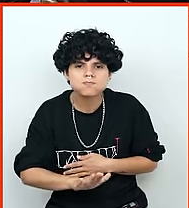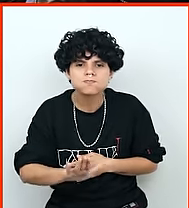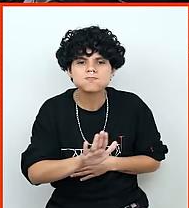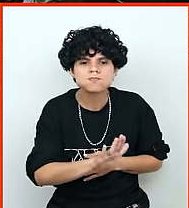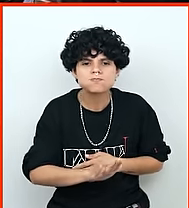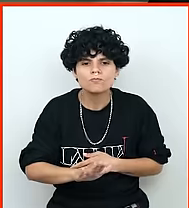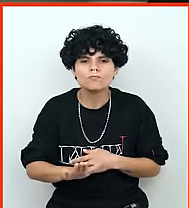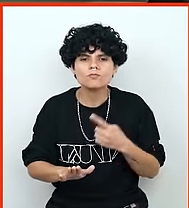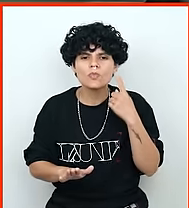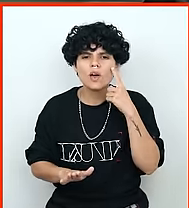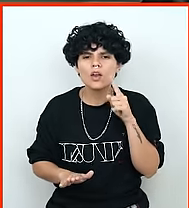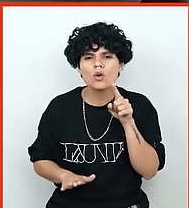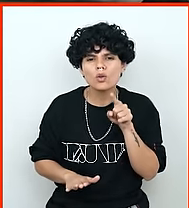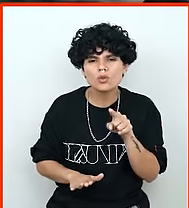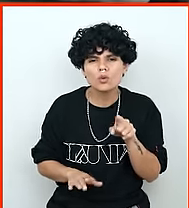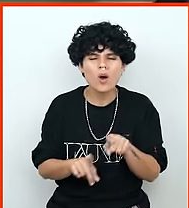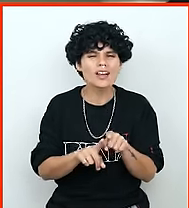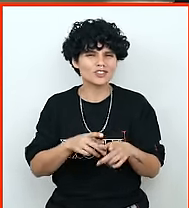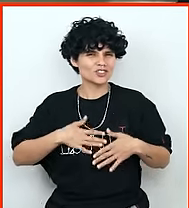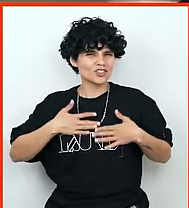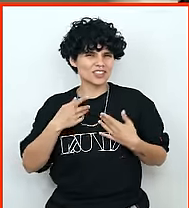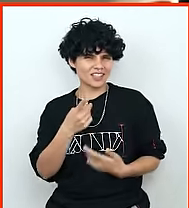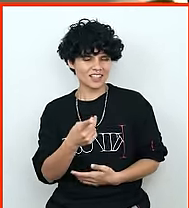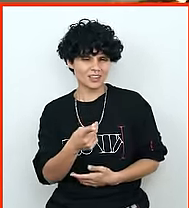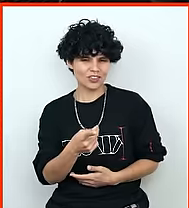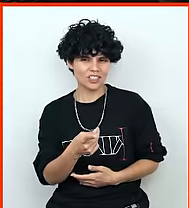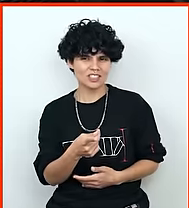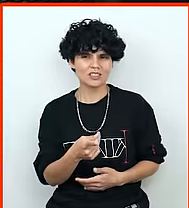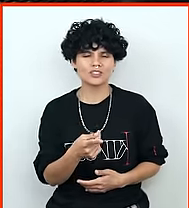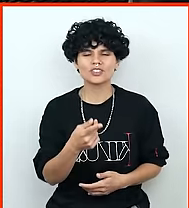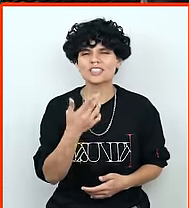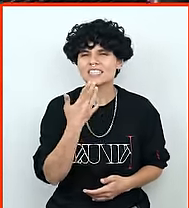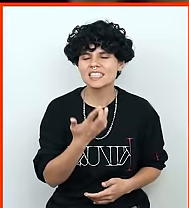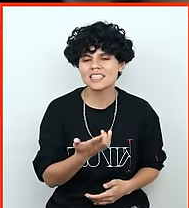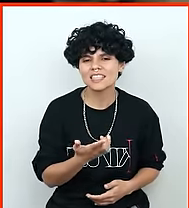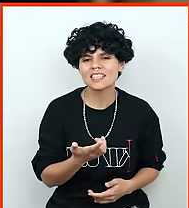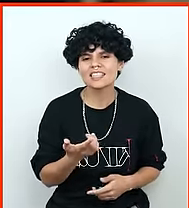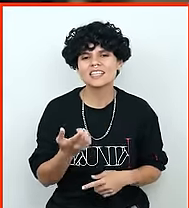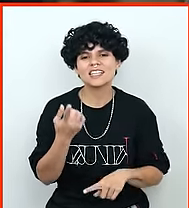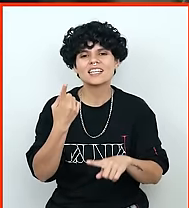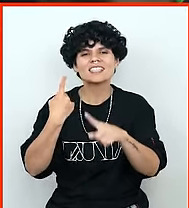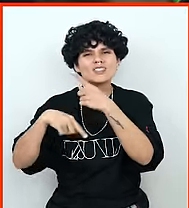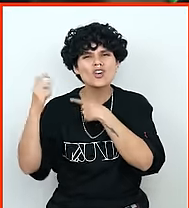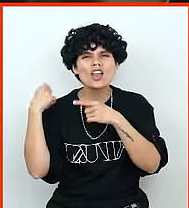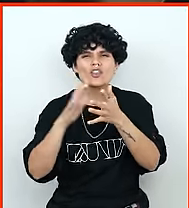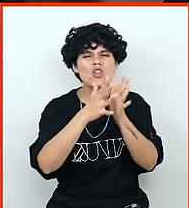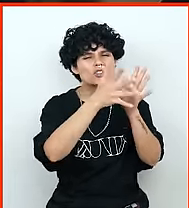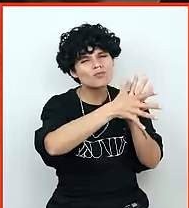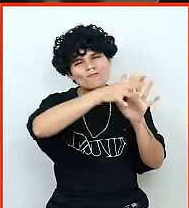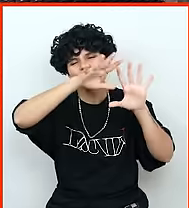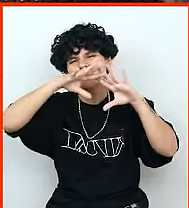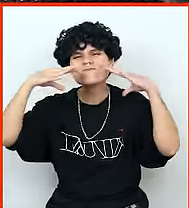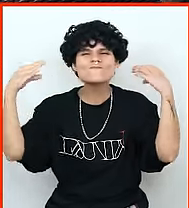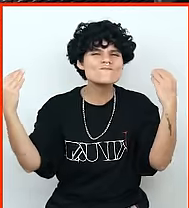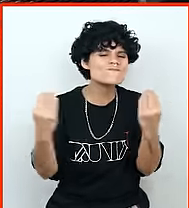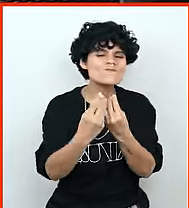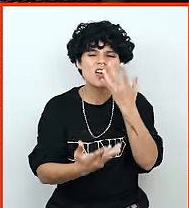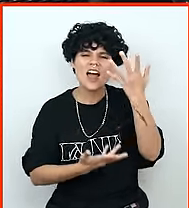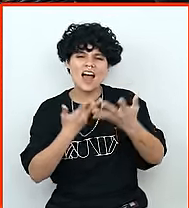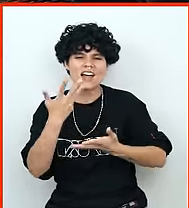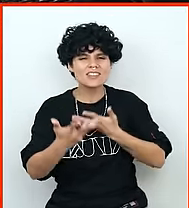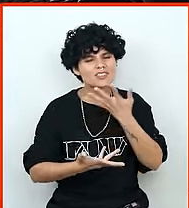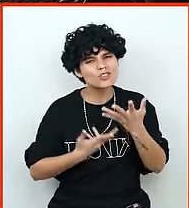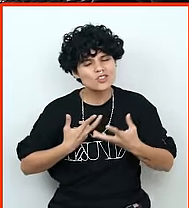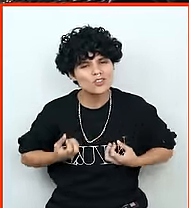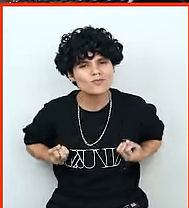pero esta canción es lo que sentí yo al menos, ¿no? Como que esta historia, esta es situación, personal. Está todo y te lleva